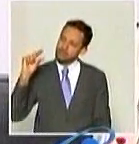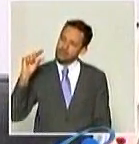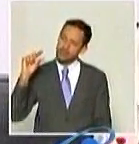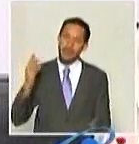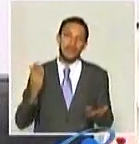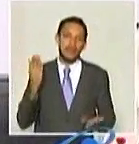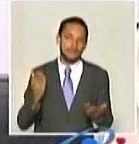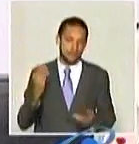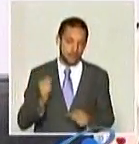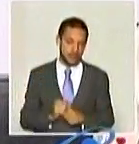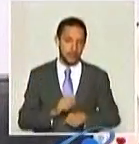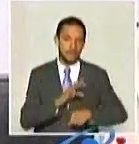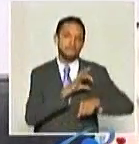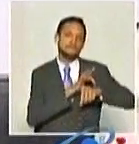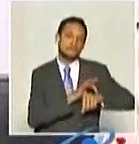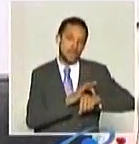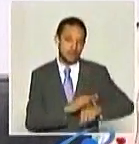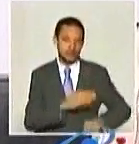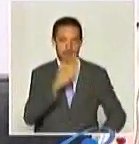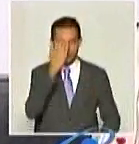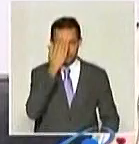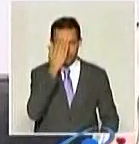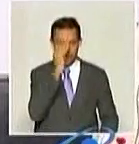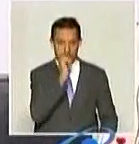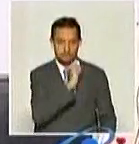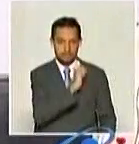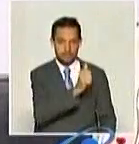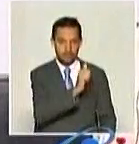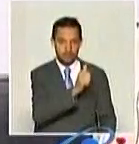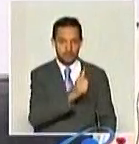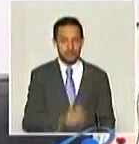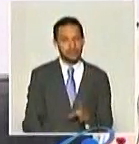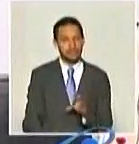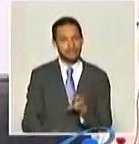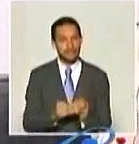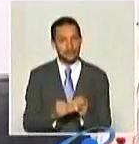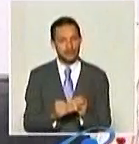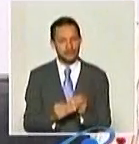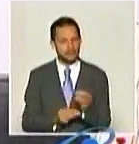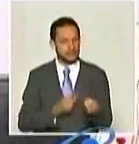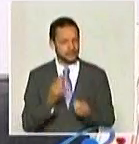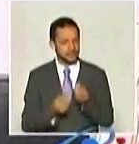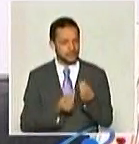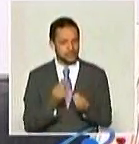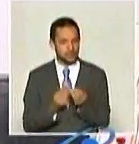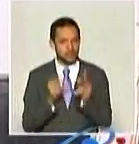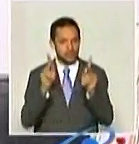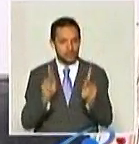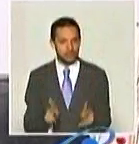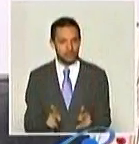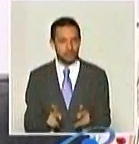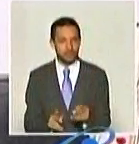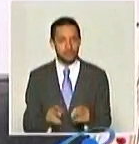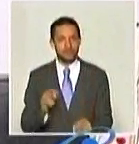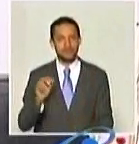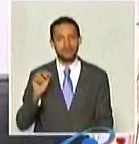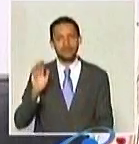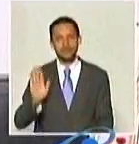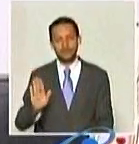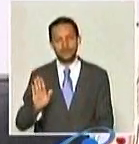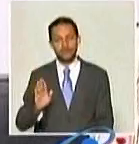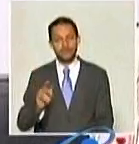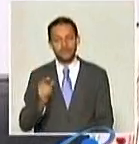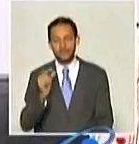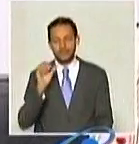paciente individualmente le vaya haciendo su efecto. Otras formas de aplicación es la autohemotransfusión menor.